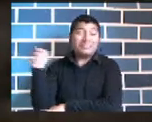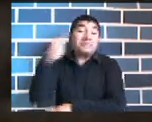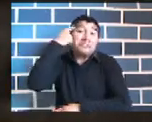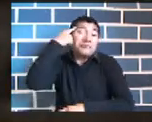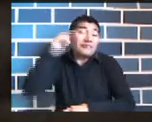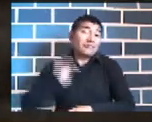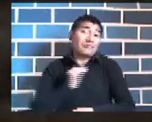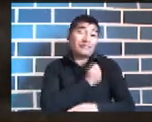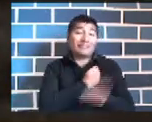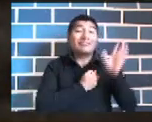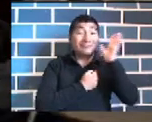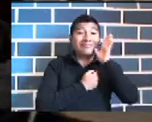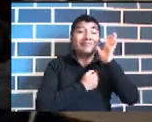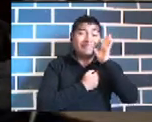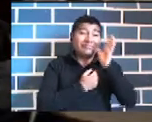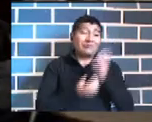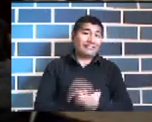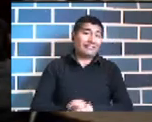Pensemos en nuestras mamás,